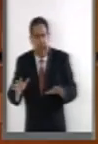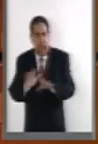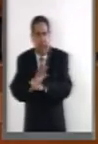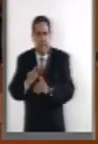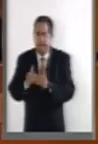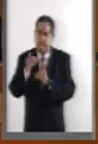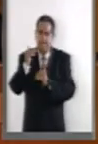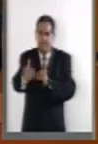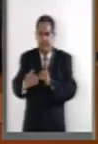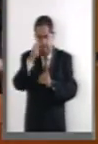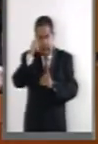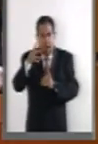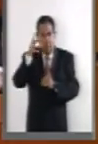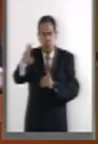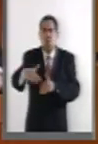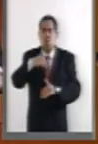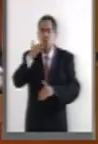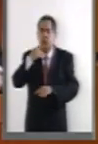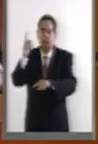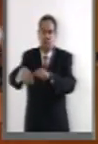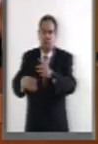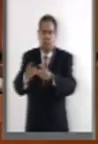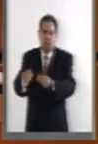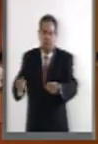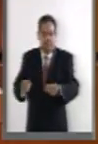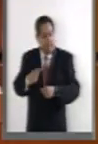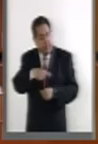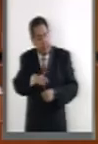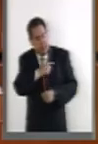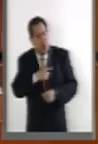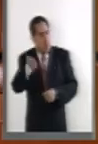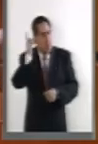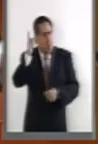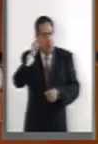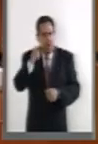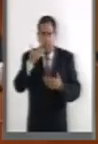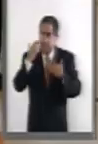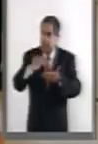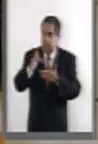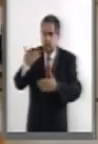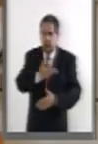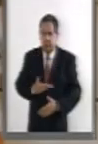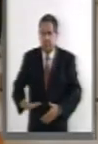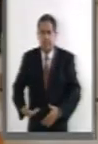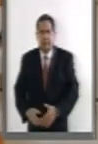para acabar con la corrupción. Enhorabuena y están todos, senador presidente.